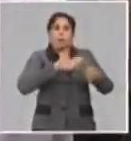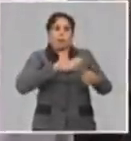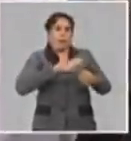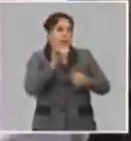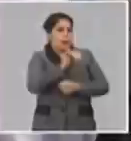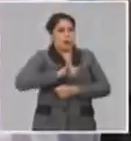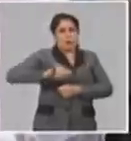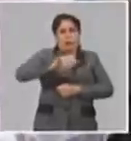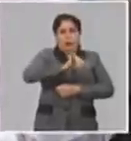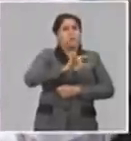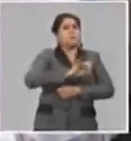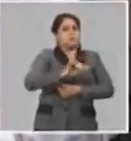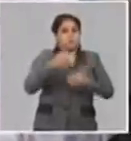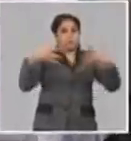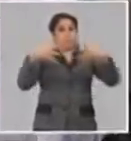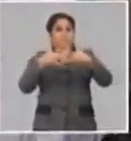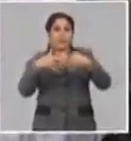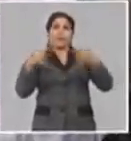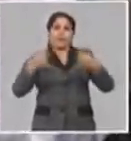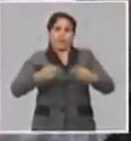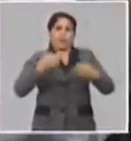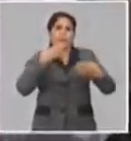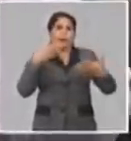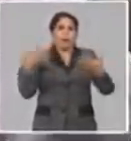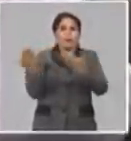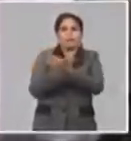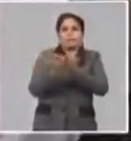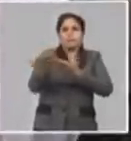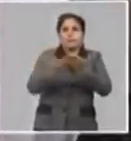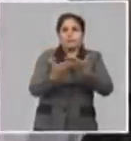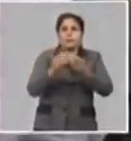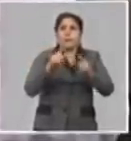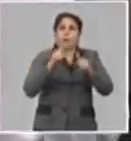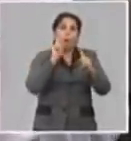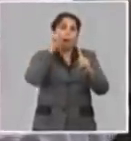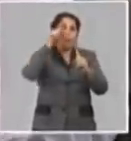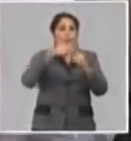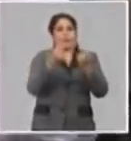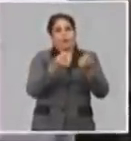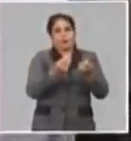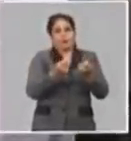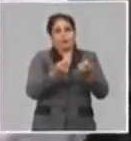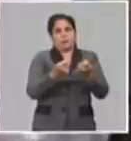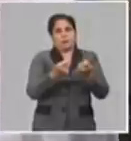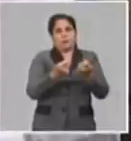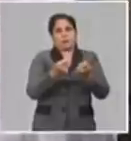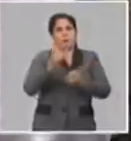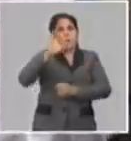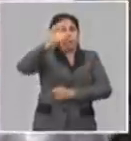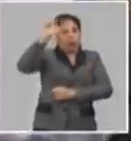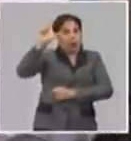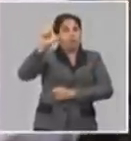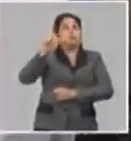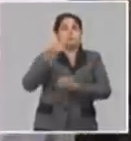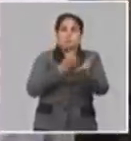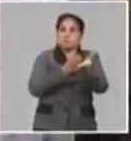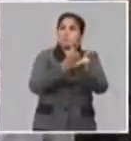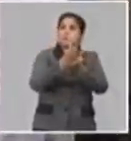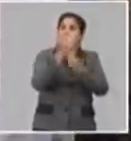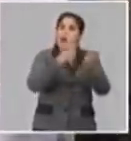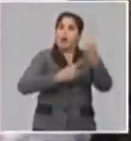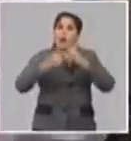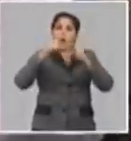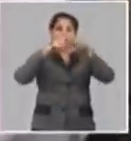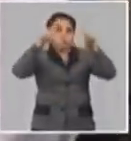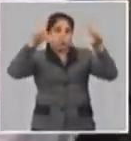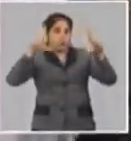también no estatal, que tiene que ver con los financiamientos, o sea, el papel de la banca. Estamos avanzando también en algunos